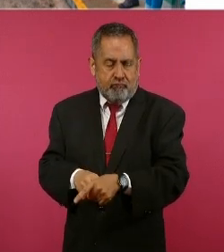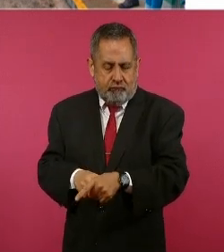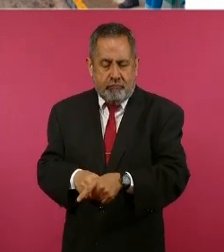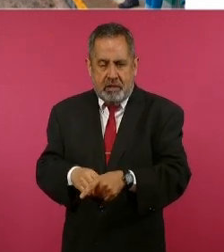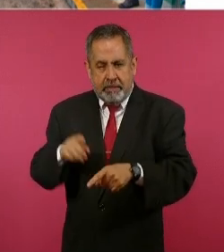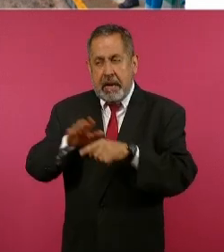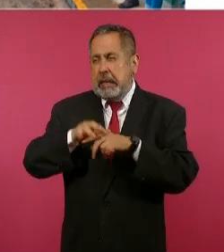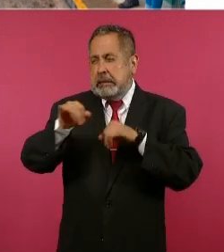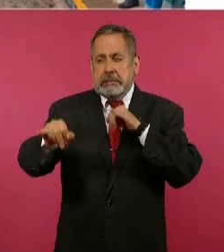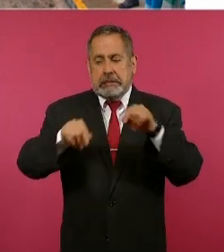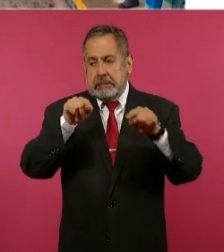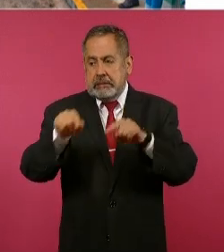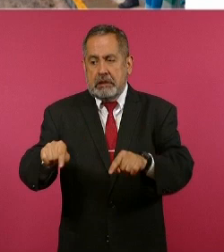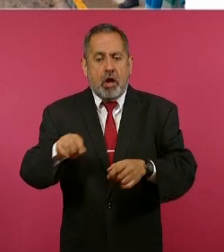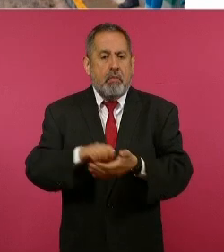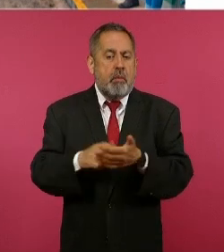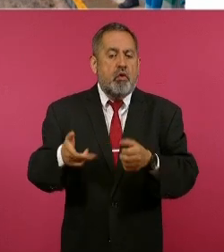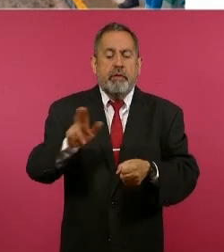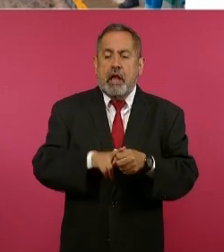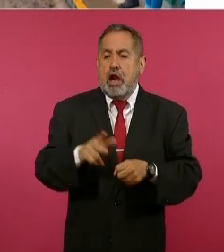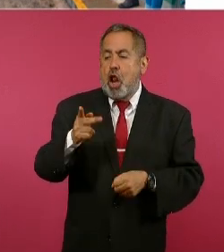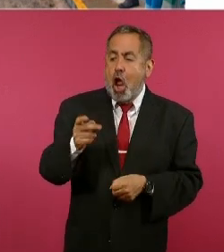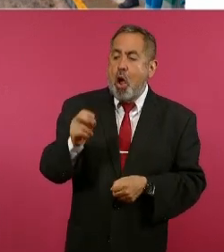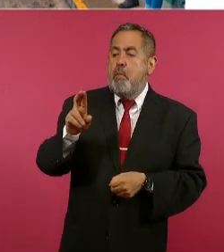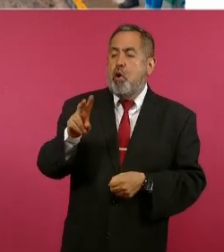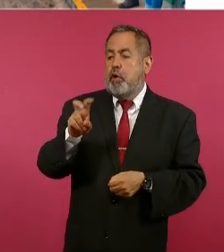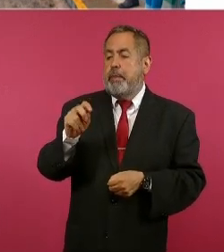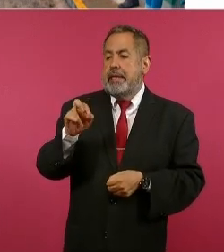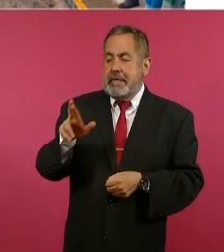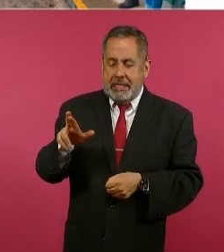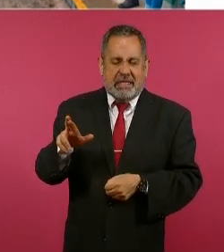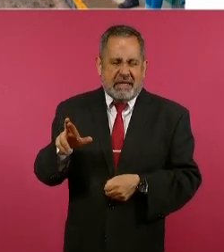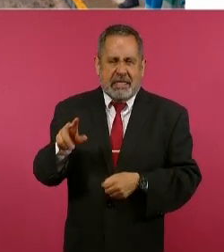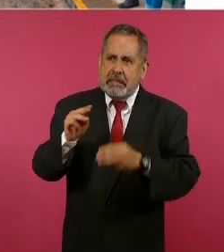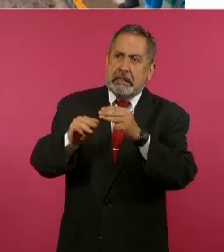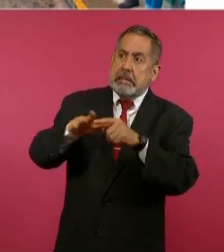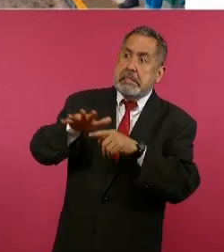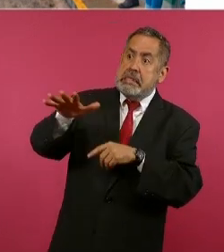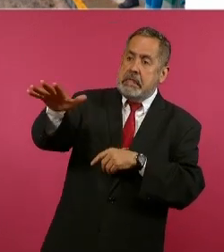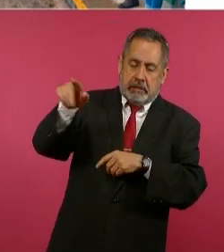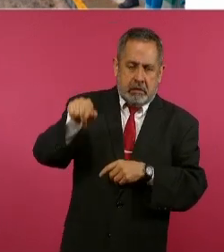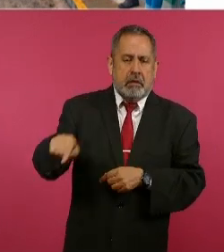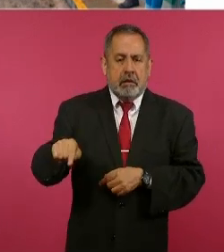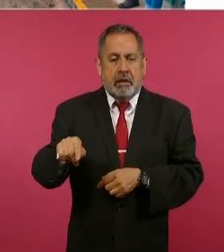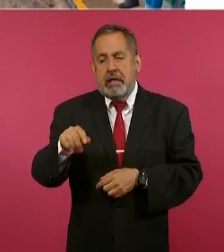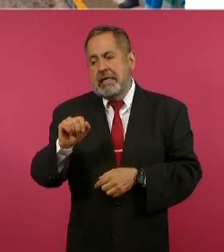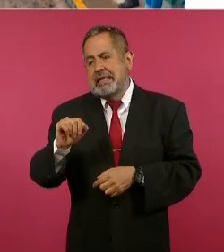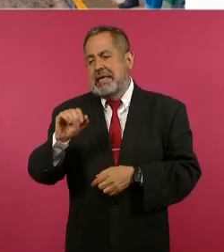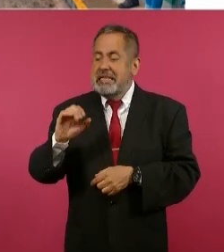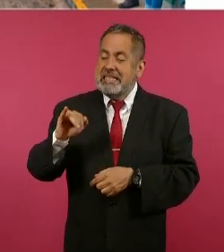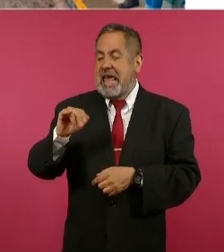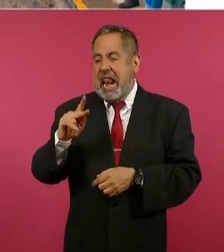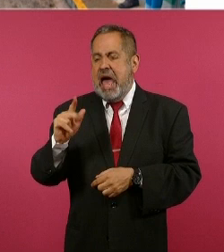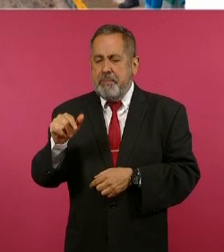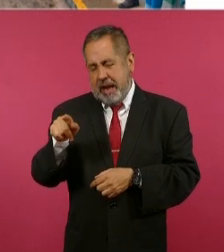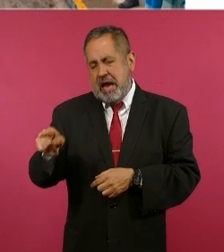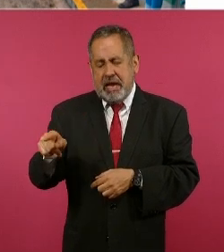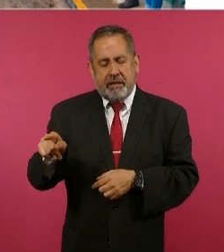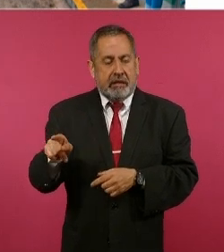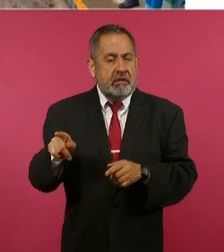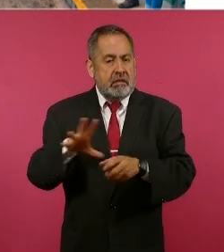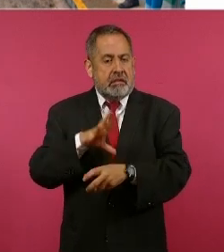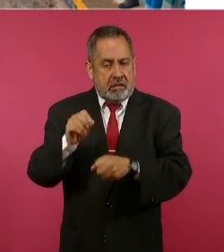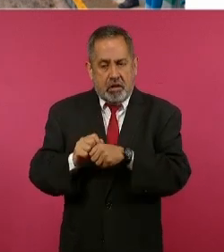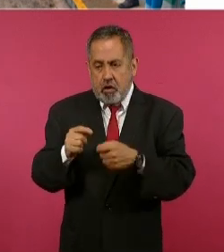muy remotos, como el Hospital del Porvenir allá en la Sierra Madre y otros lugares en Cintalapa que tendrán